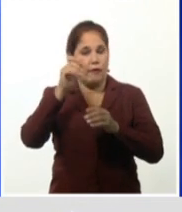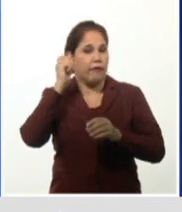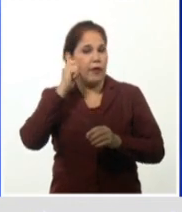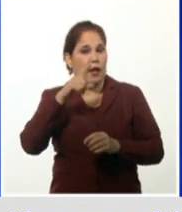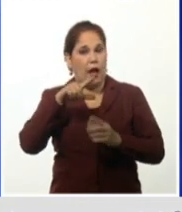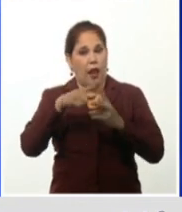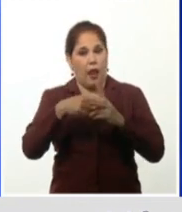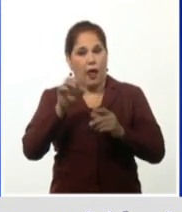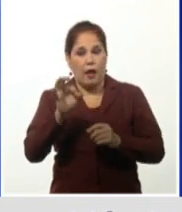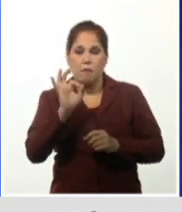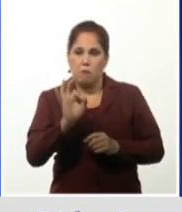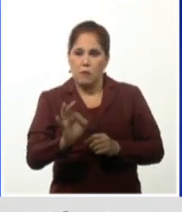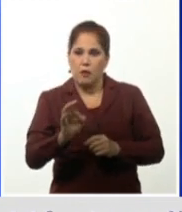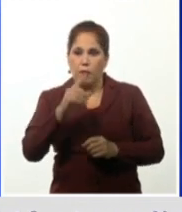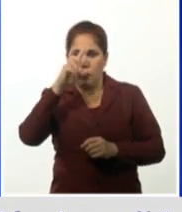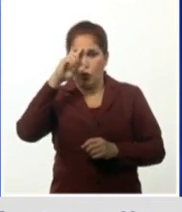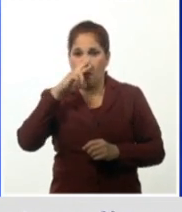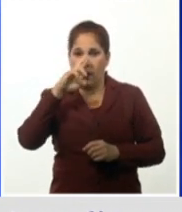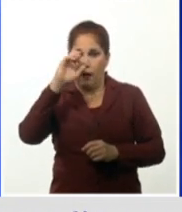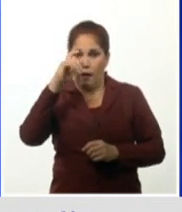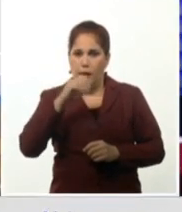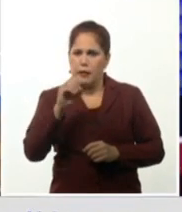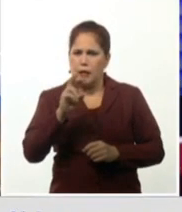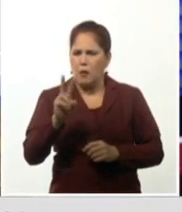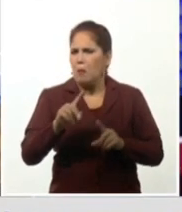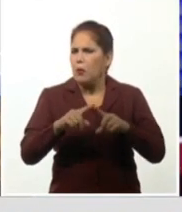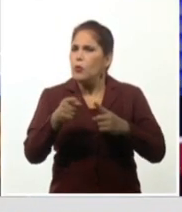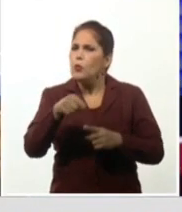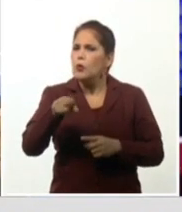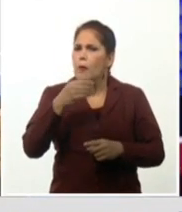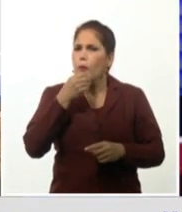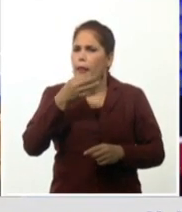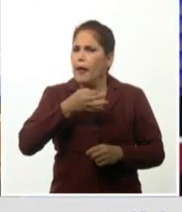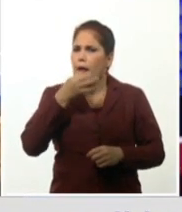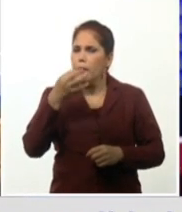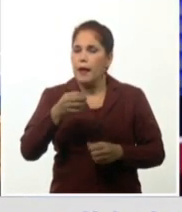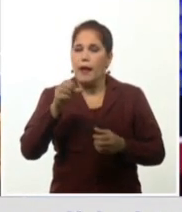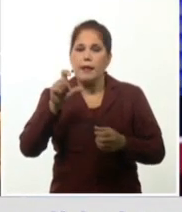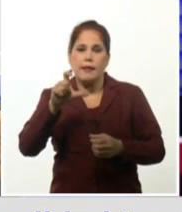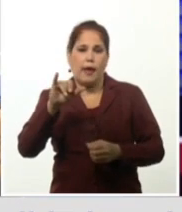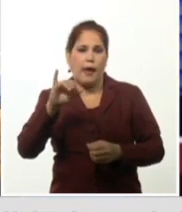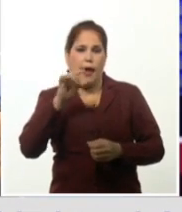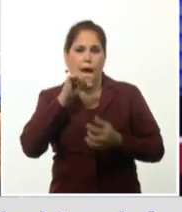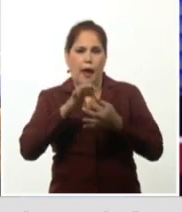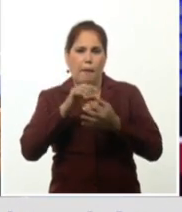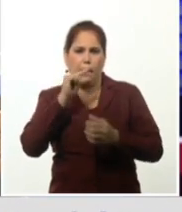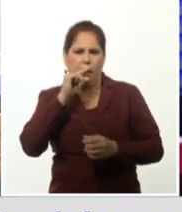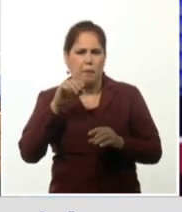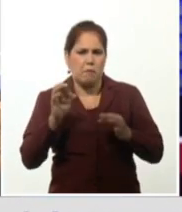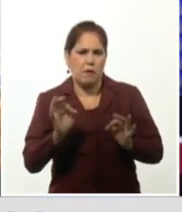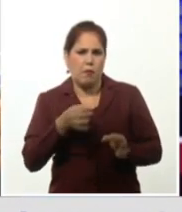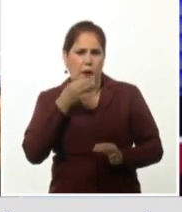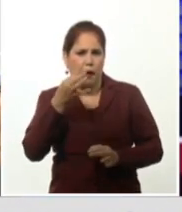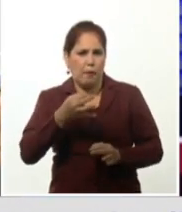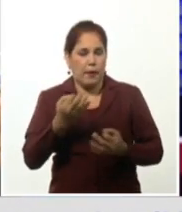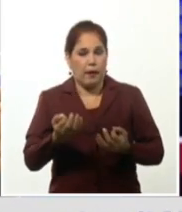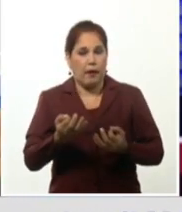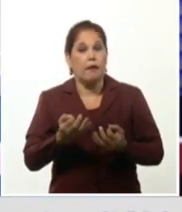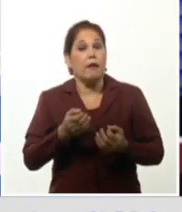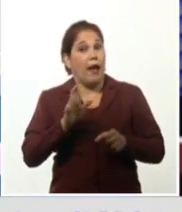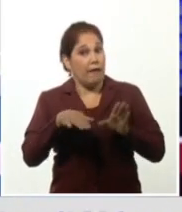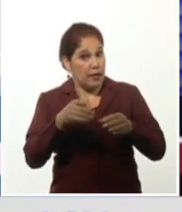en el caso de Soberana 02. Pero ¿qué nos puede decir el Centro de Ingeniería Genética y Biotecnología sobre este